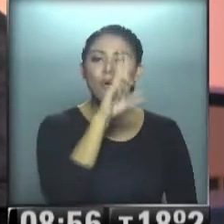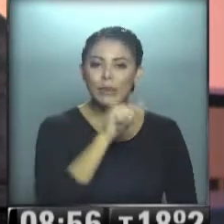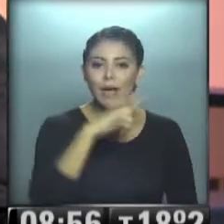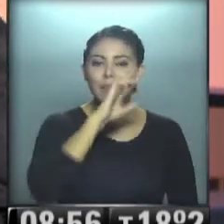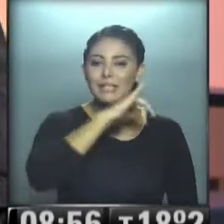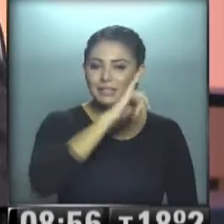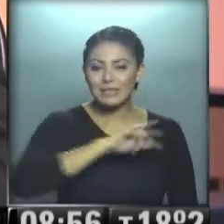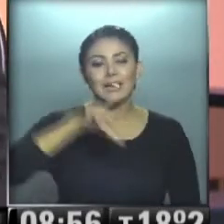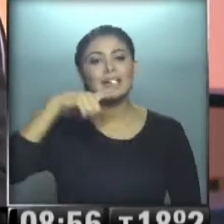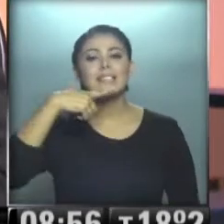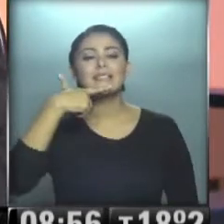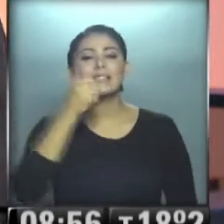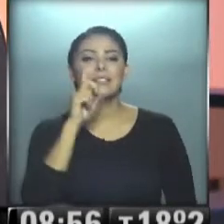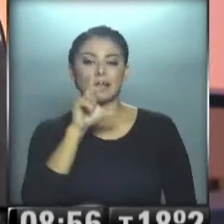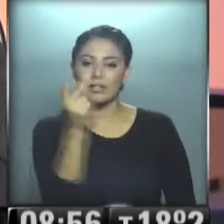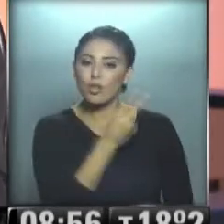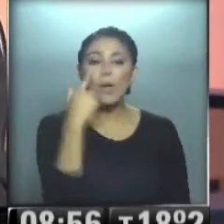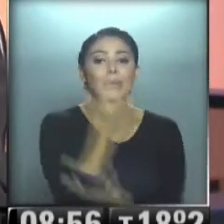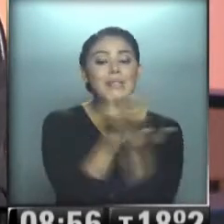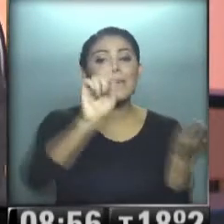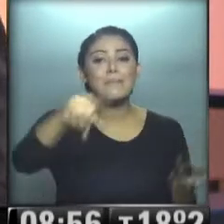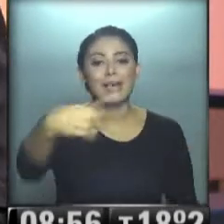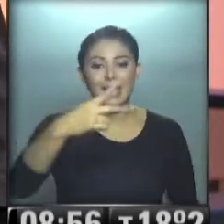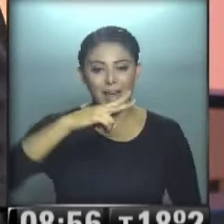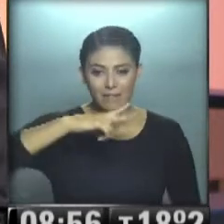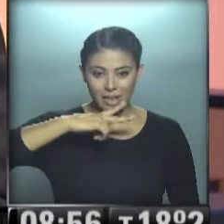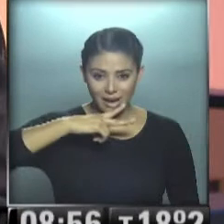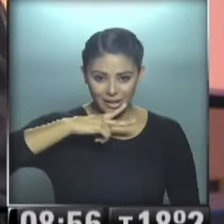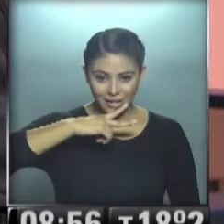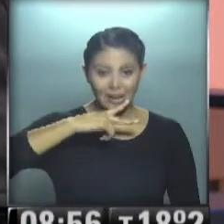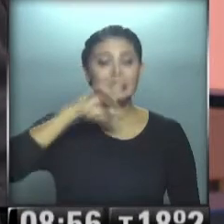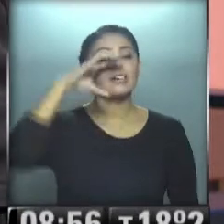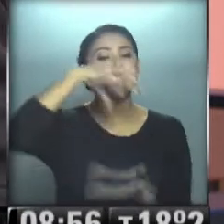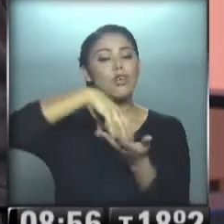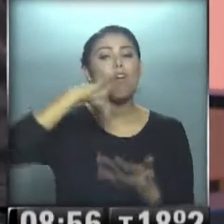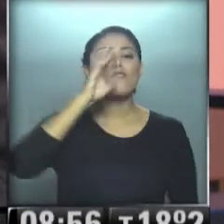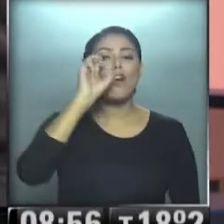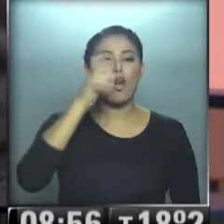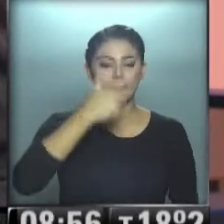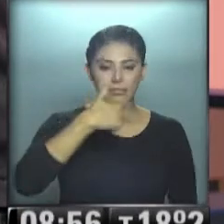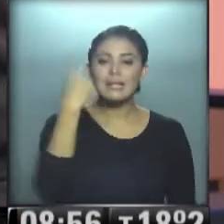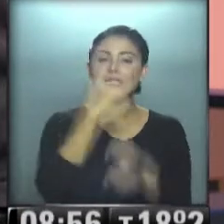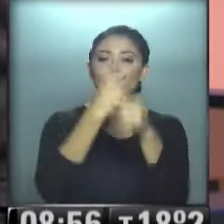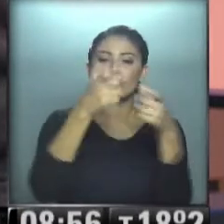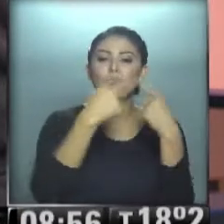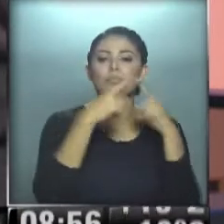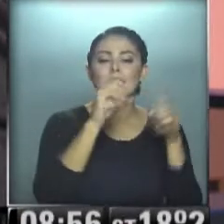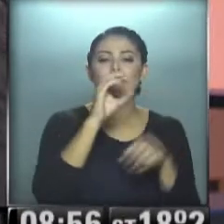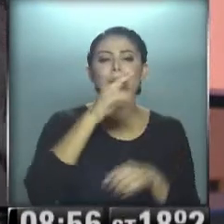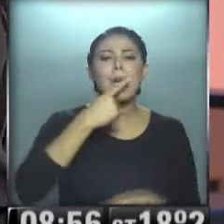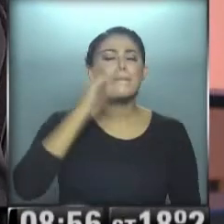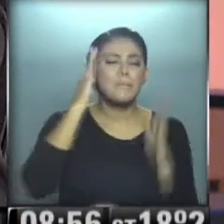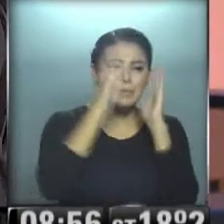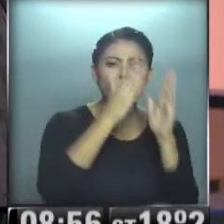y Sandra Bailac, que van a estar presentando mañana viernes en el Boris Club su segundo disco de nombre Misión Imposible.